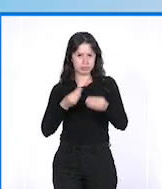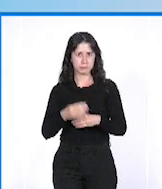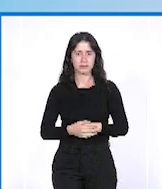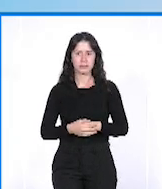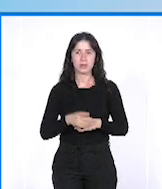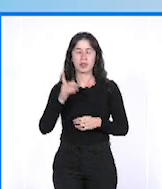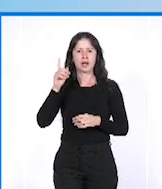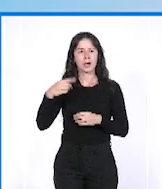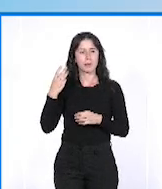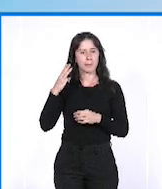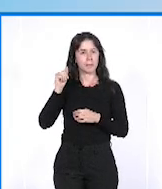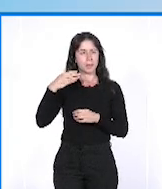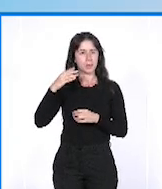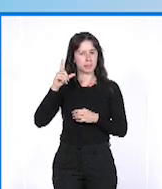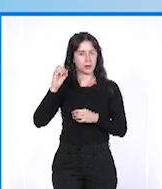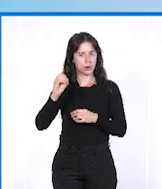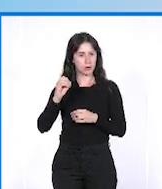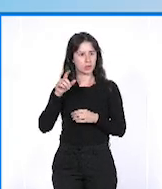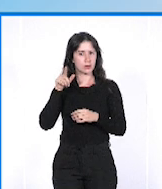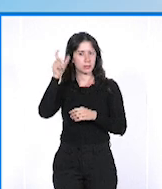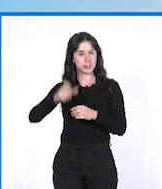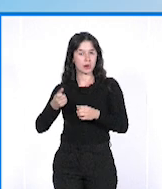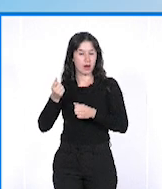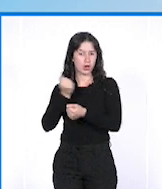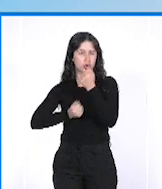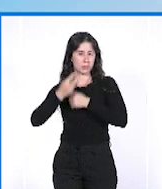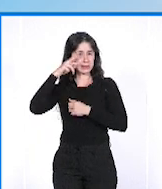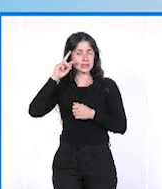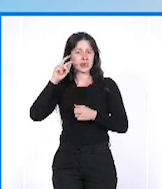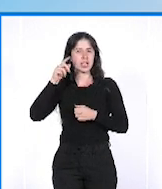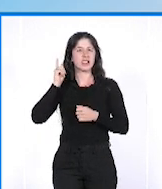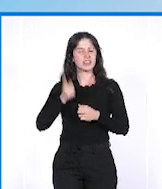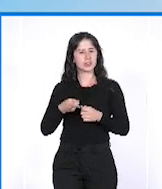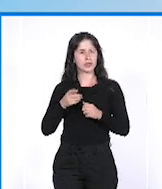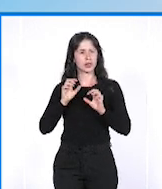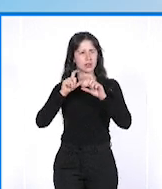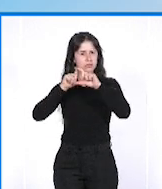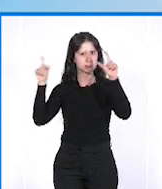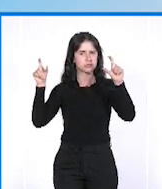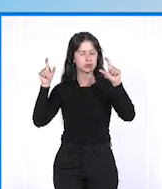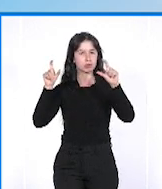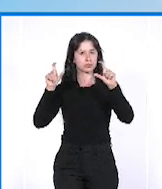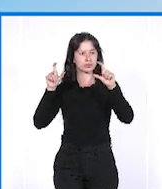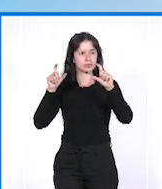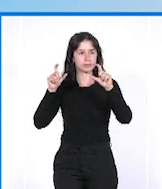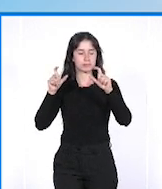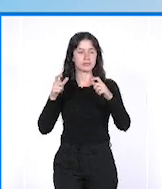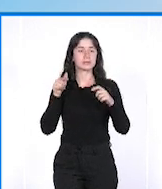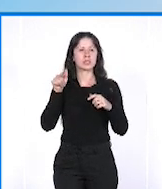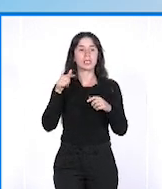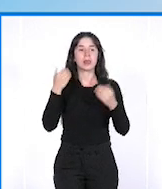Cordero él es economista es director de la consultora sustenta y es el responsable del equipo de análisis de